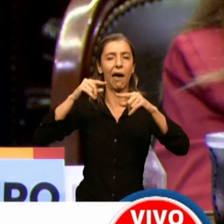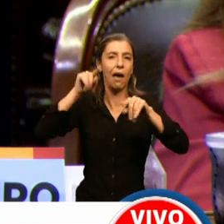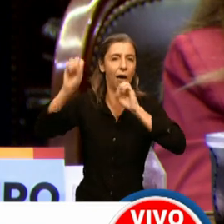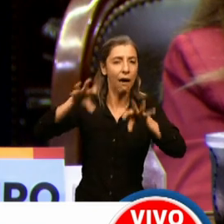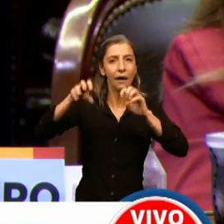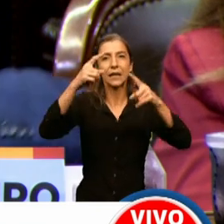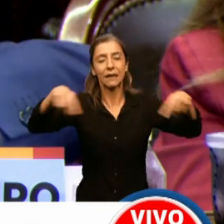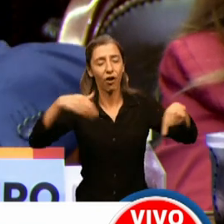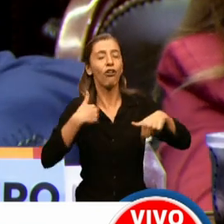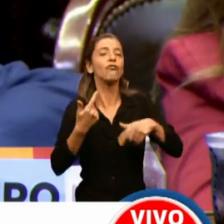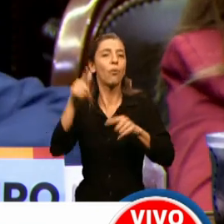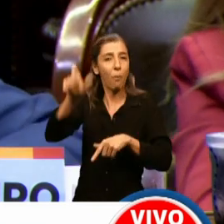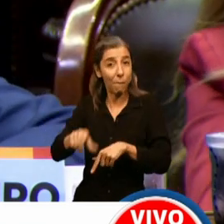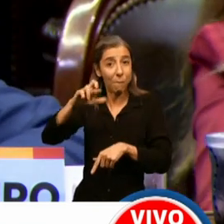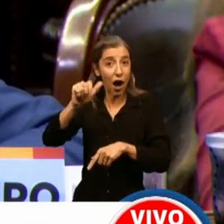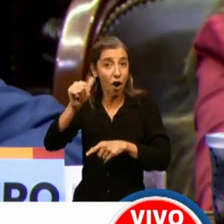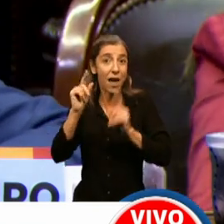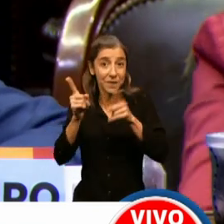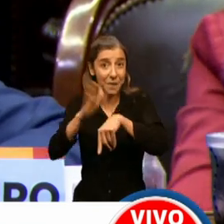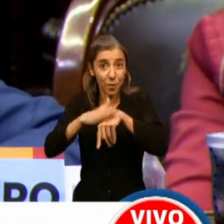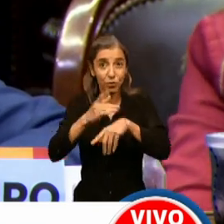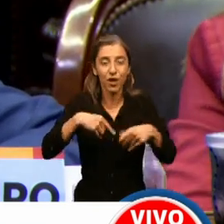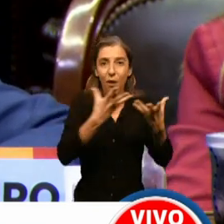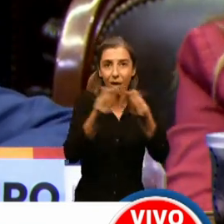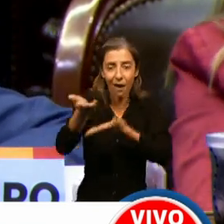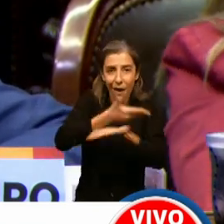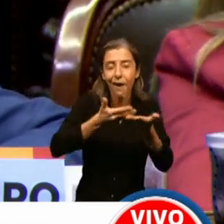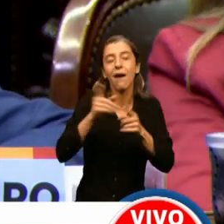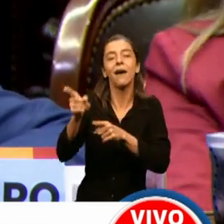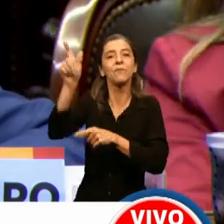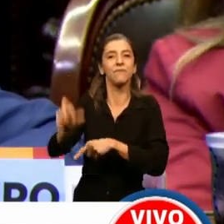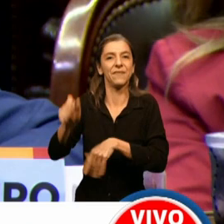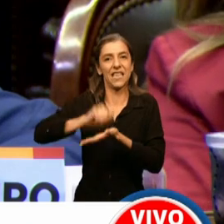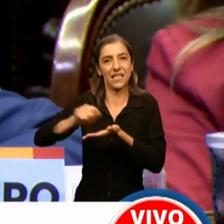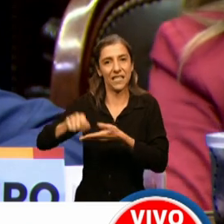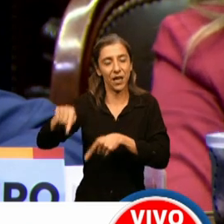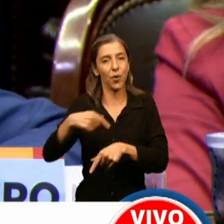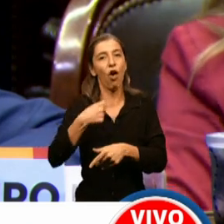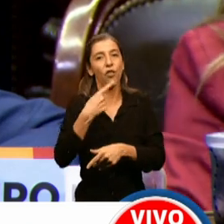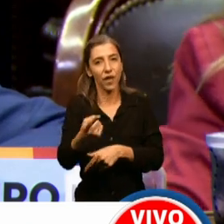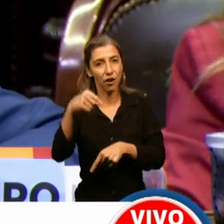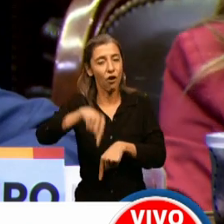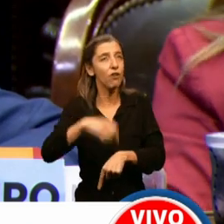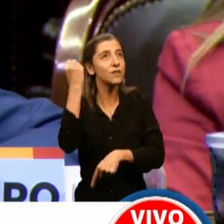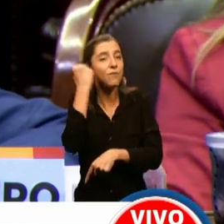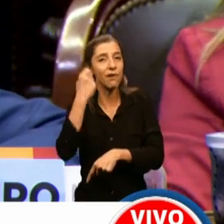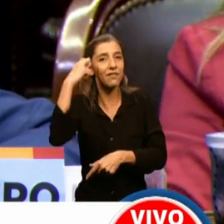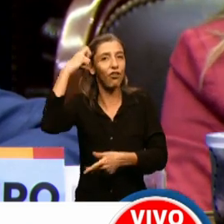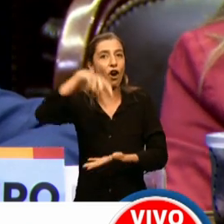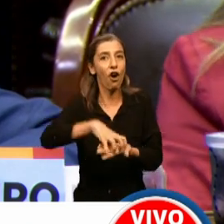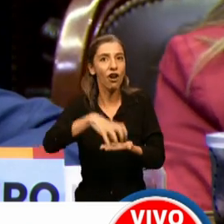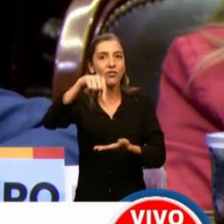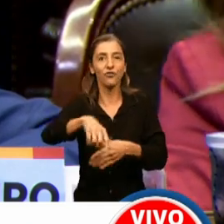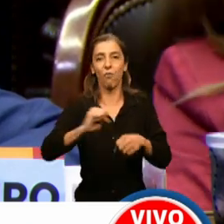cargo de esto escribió esto que quiero leerles hoy acá que importante que el congreso a la haga ley haga le haga ley el cupo es la